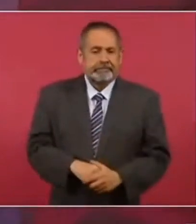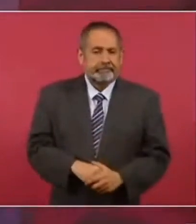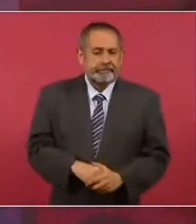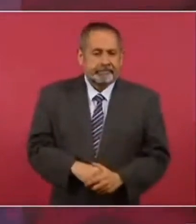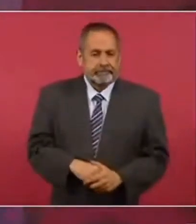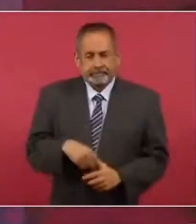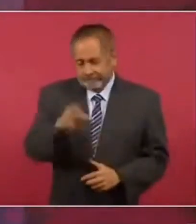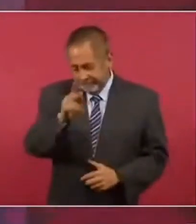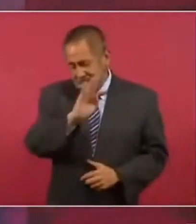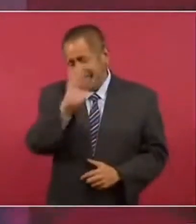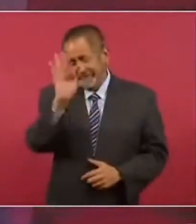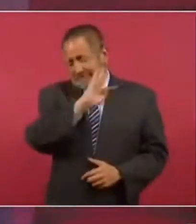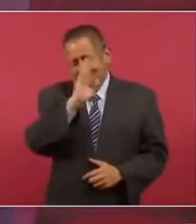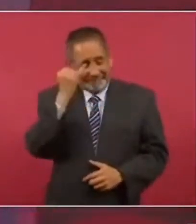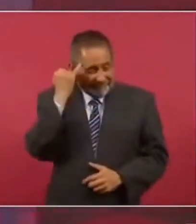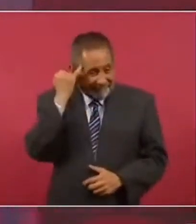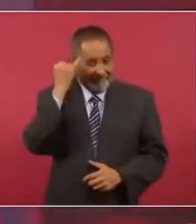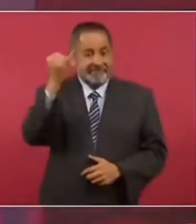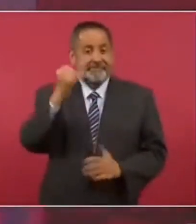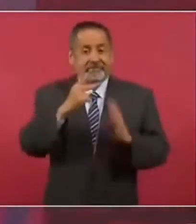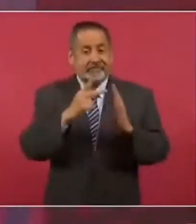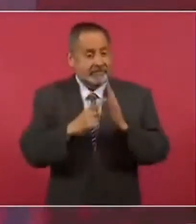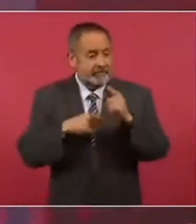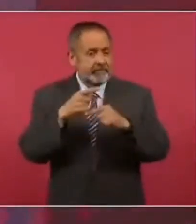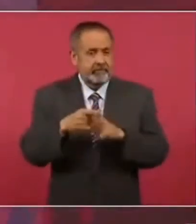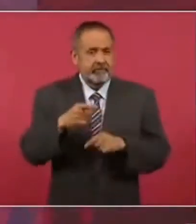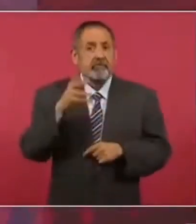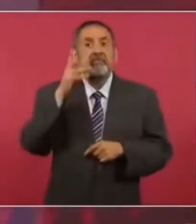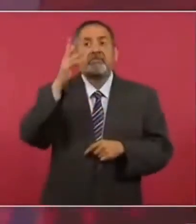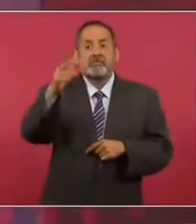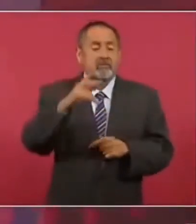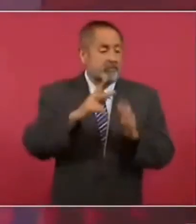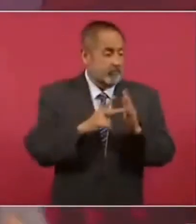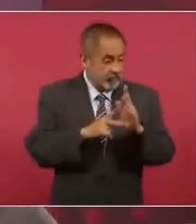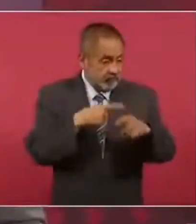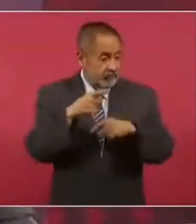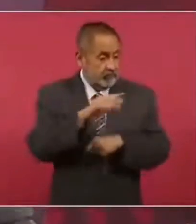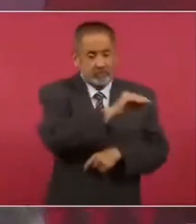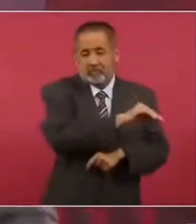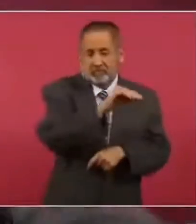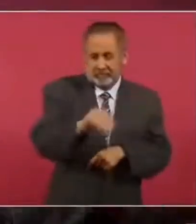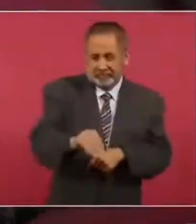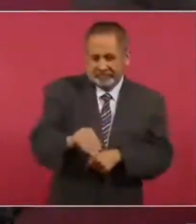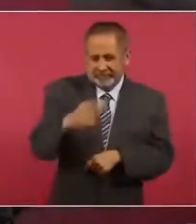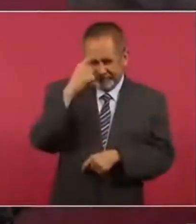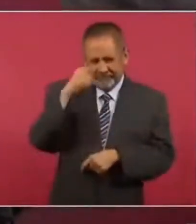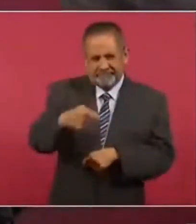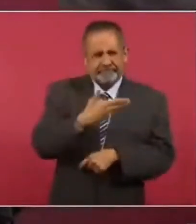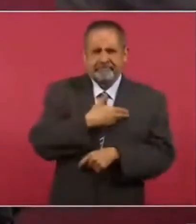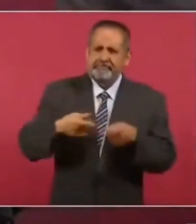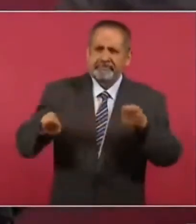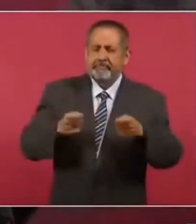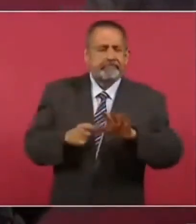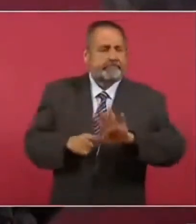pero si regresaran o cuando regresen que ya